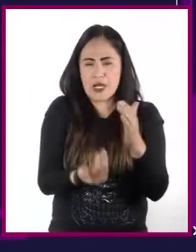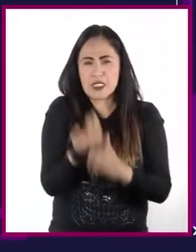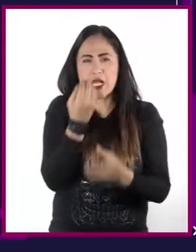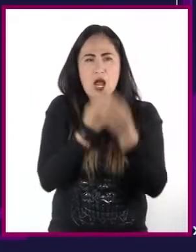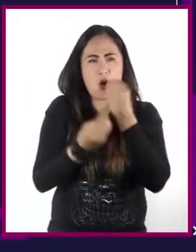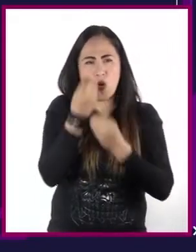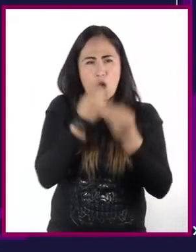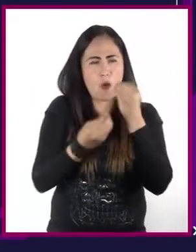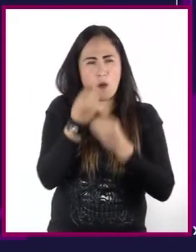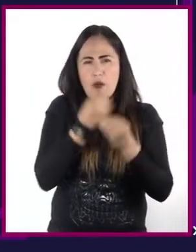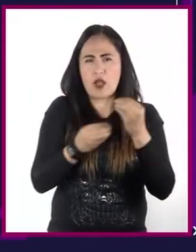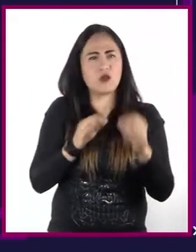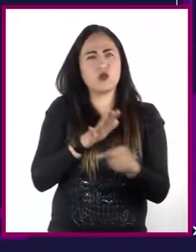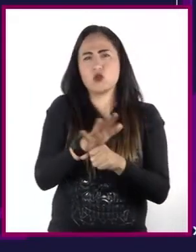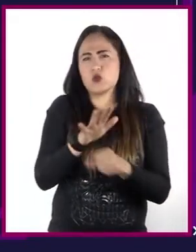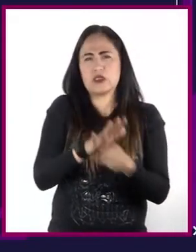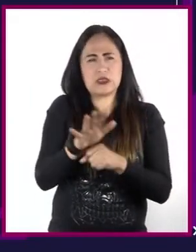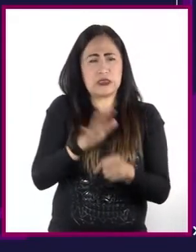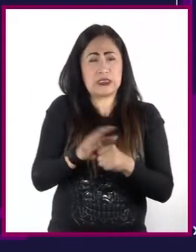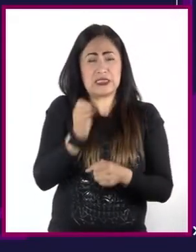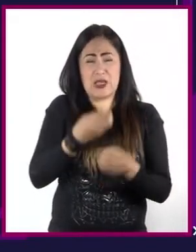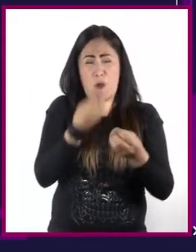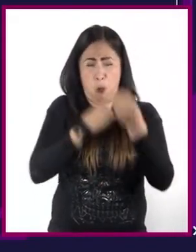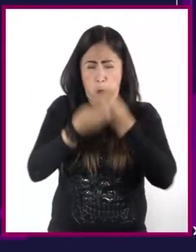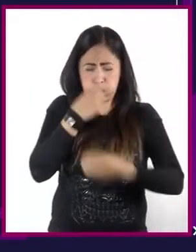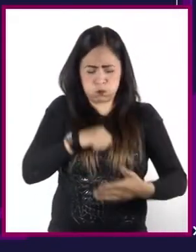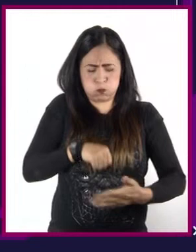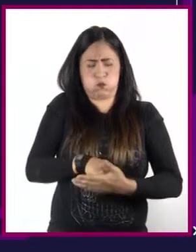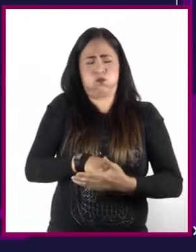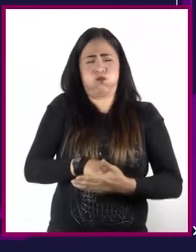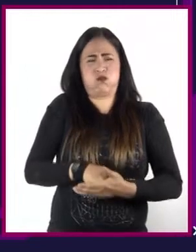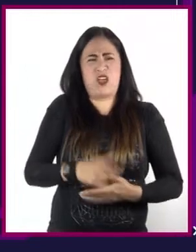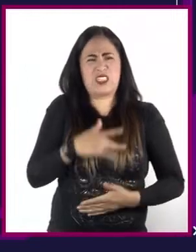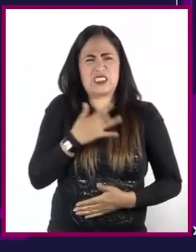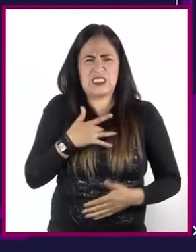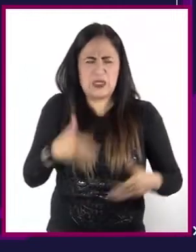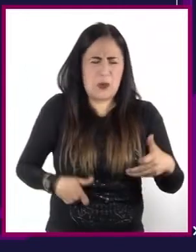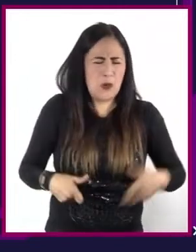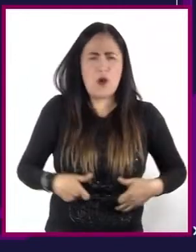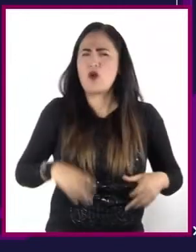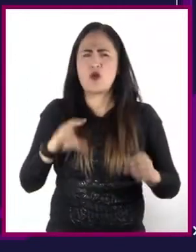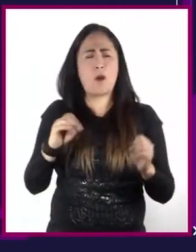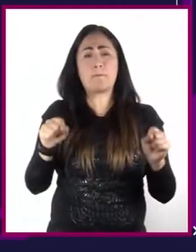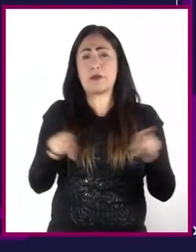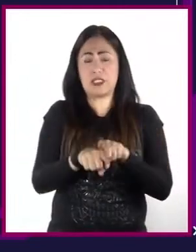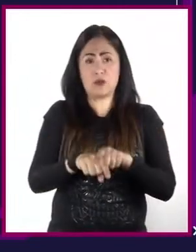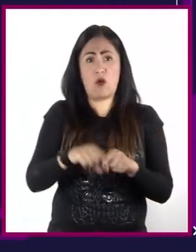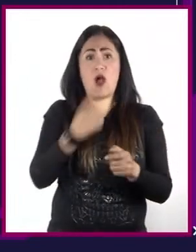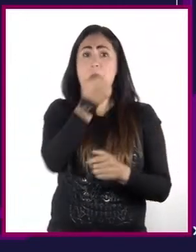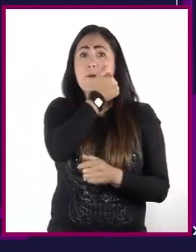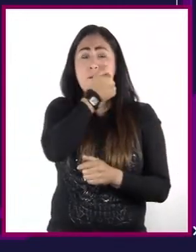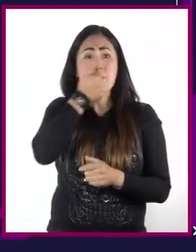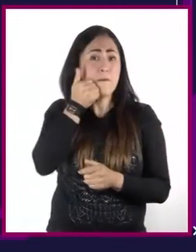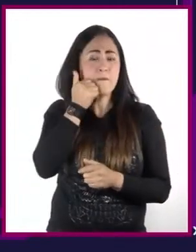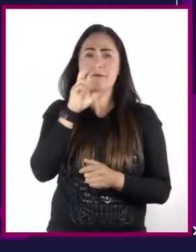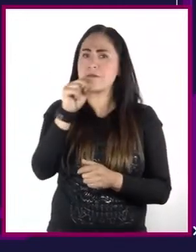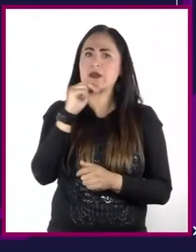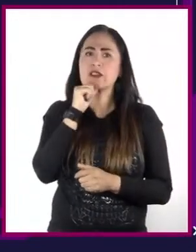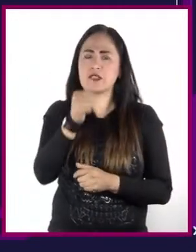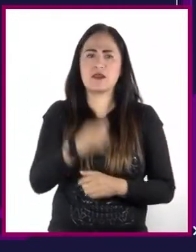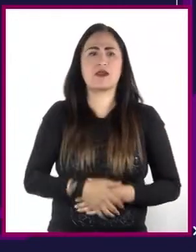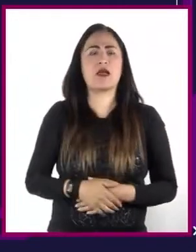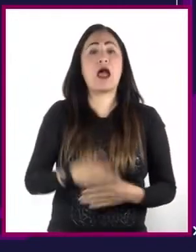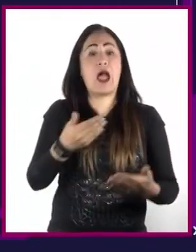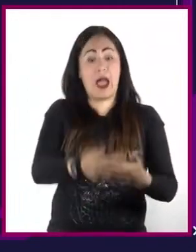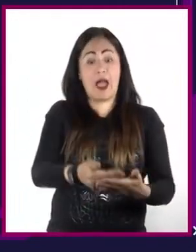comer alimentos pesados que los incomoden durante la prueba, pero tampoco vayan sin comer. 5. Llegar a tiempo. El